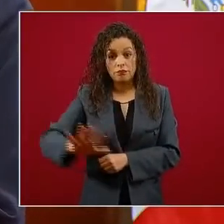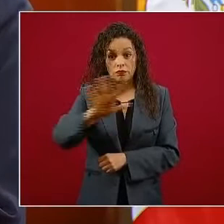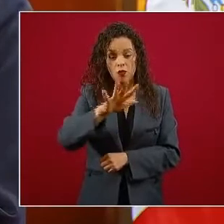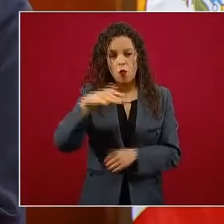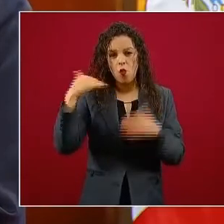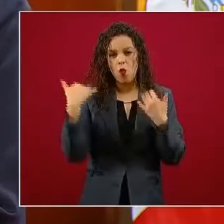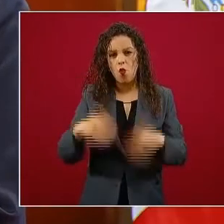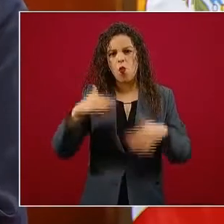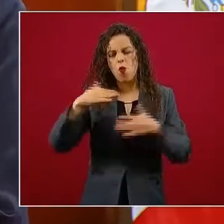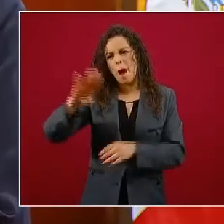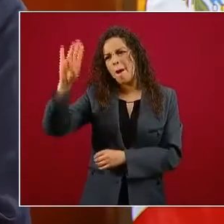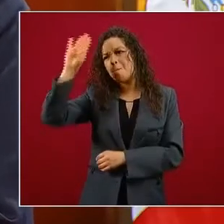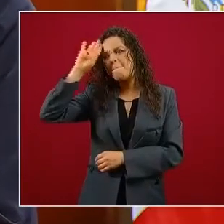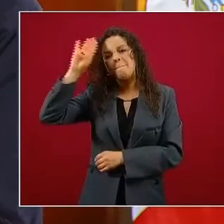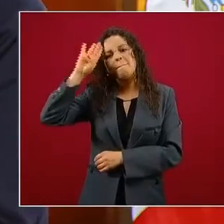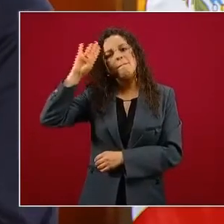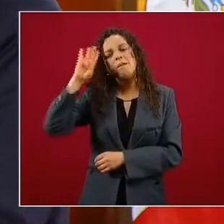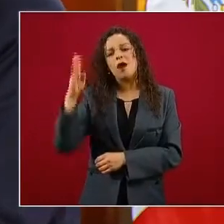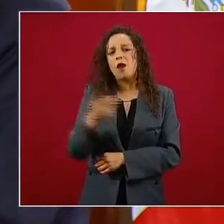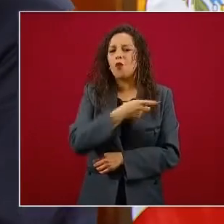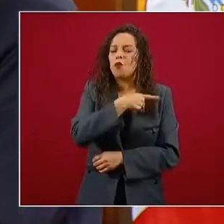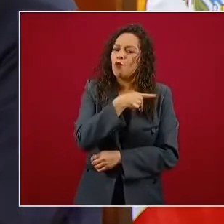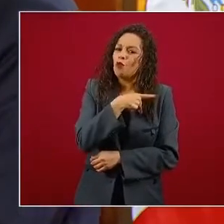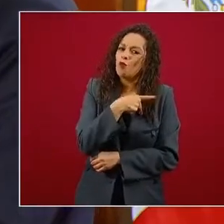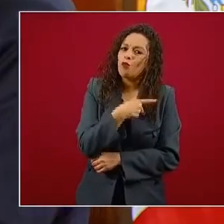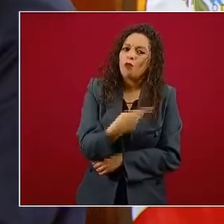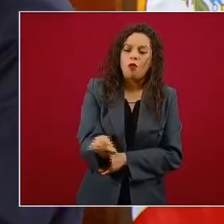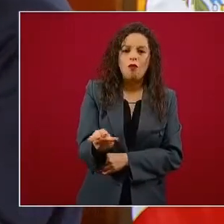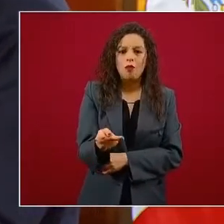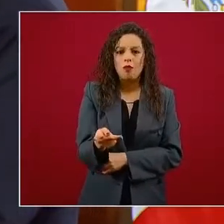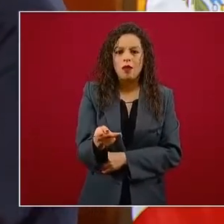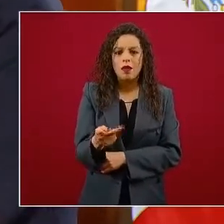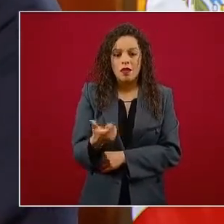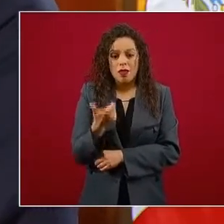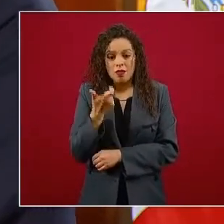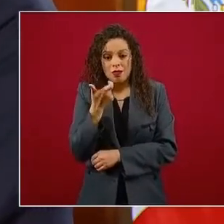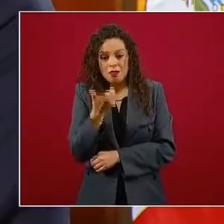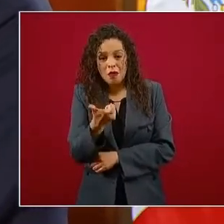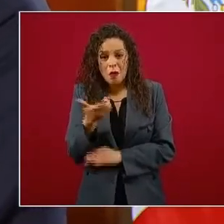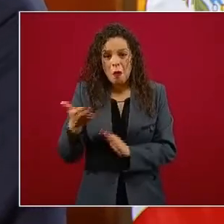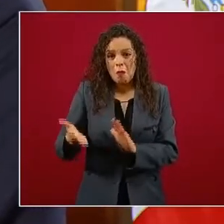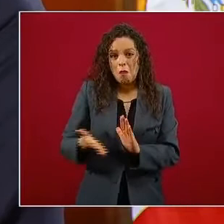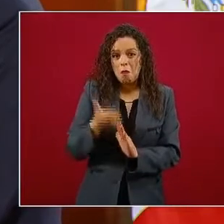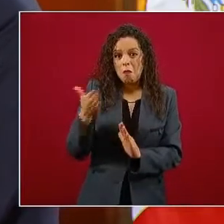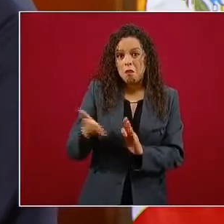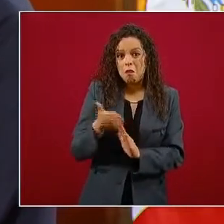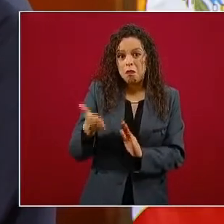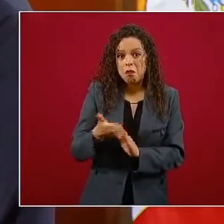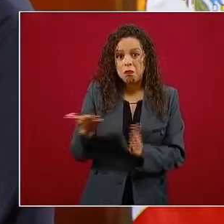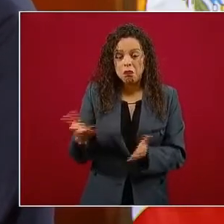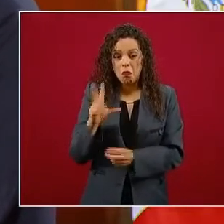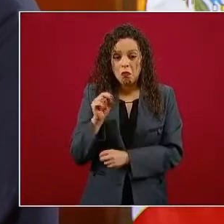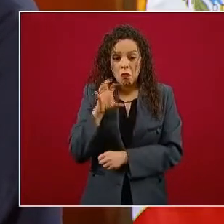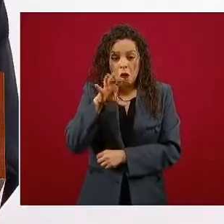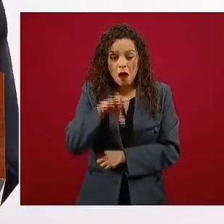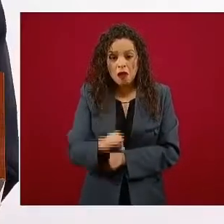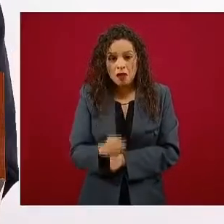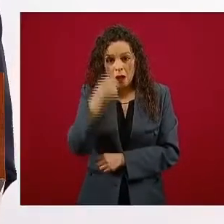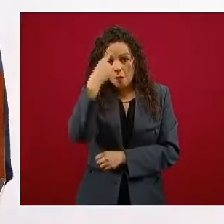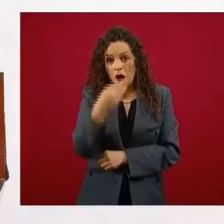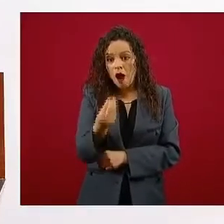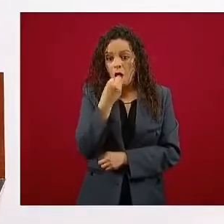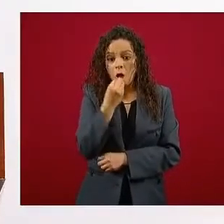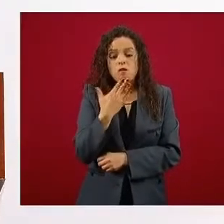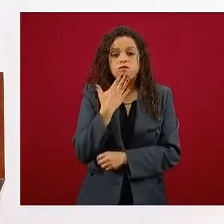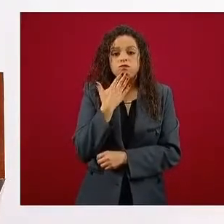pobre, cuando sus recursos apenas le alcanzan para mal comer,